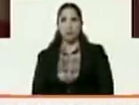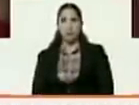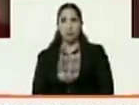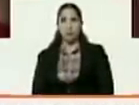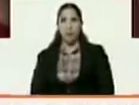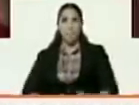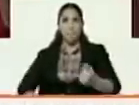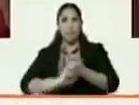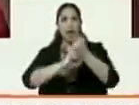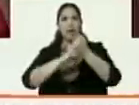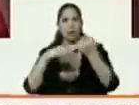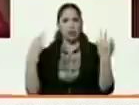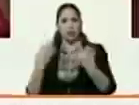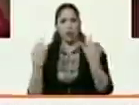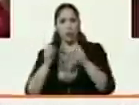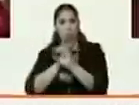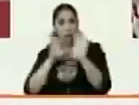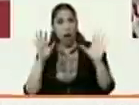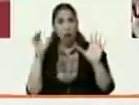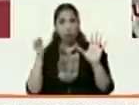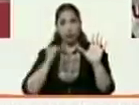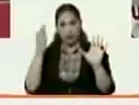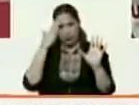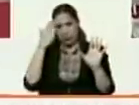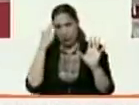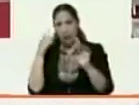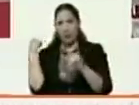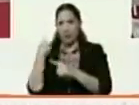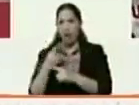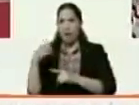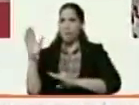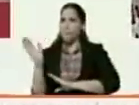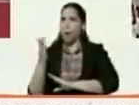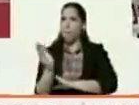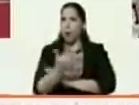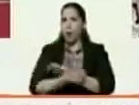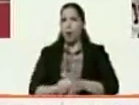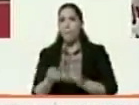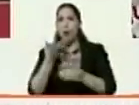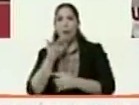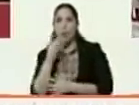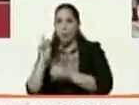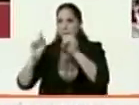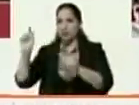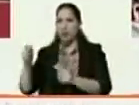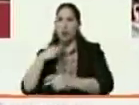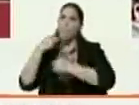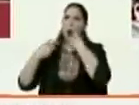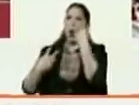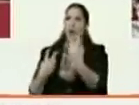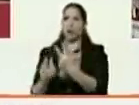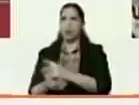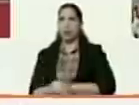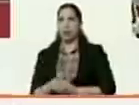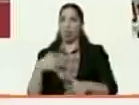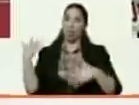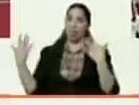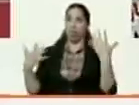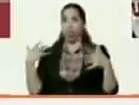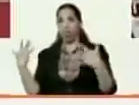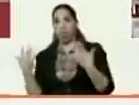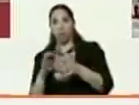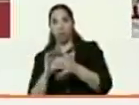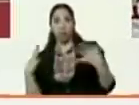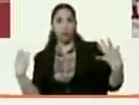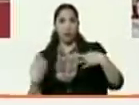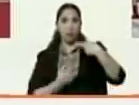Las bases, yo estoy seguro que están claras. Y hay que darle una lección a los que andan por ahí con voces tratando de dividir